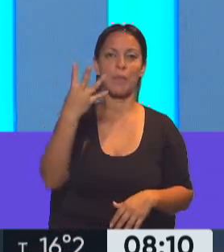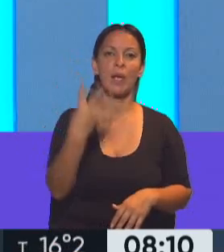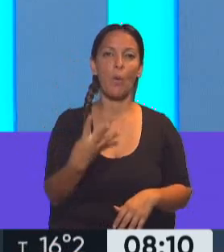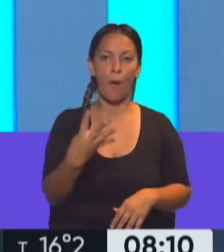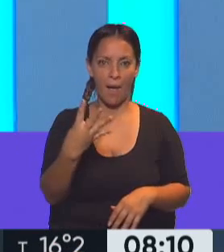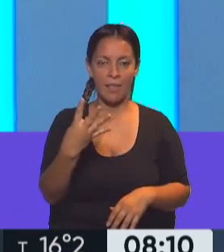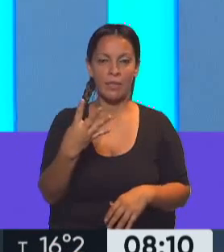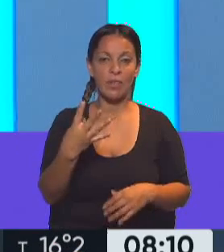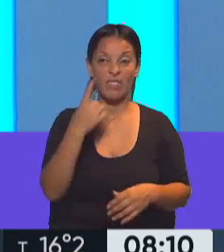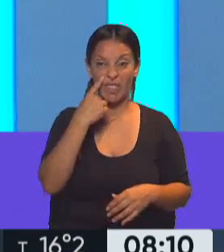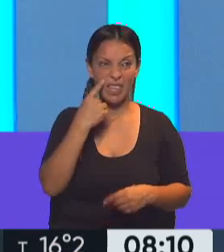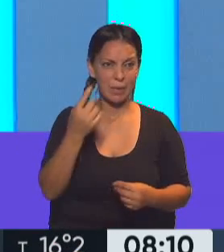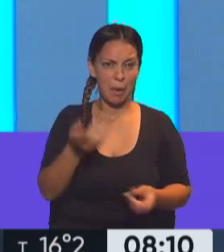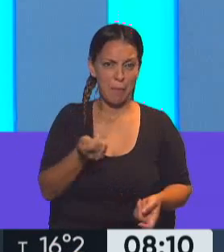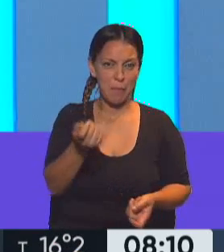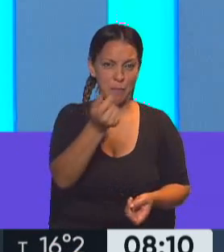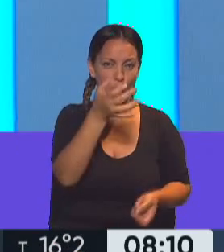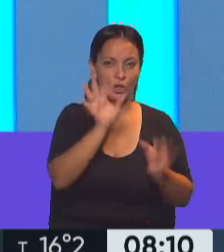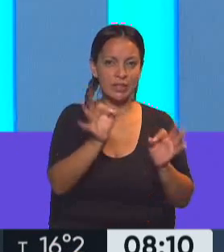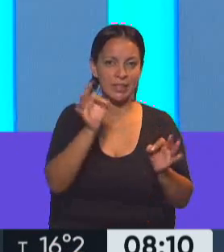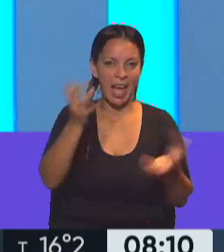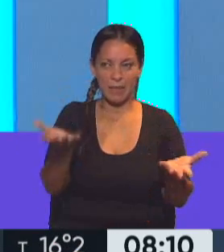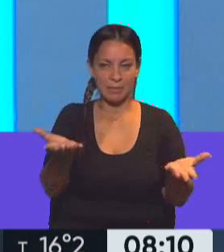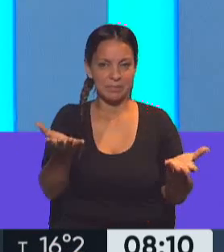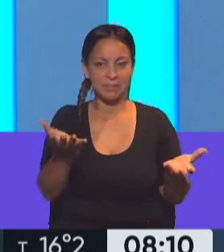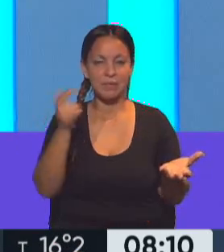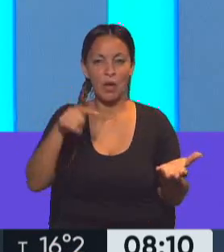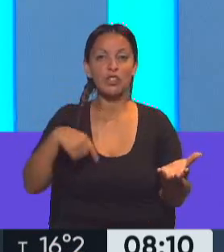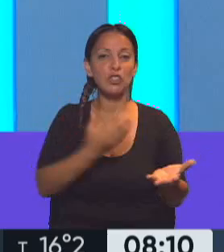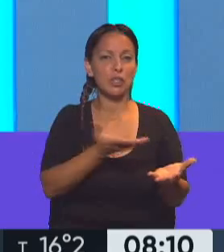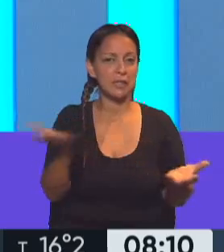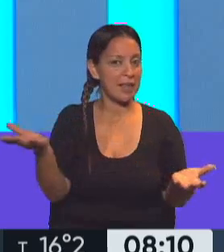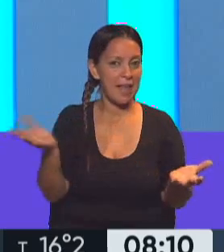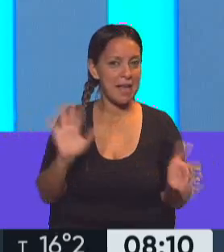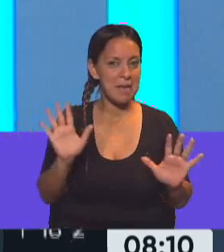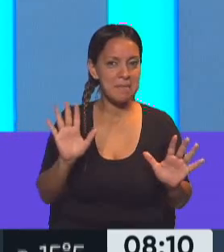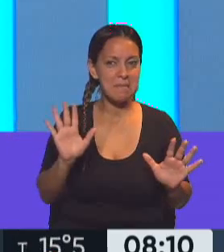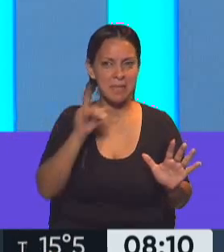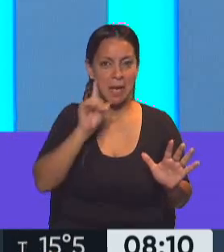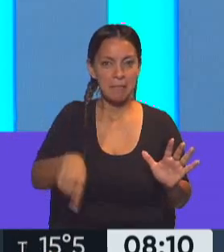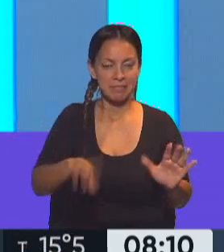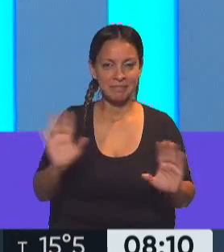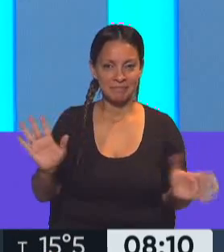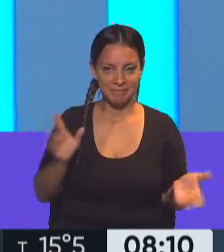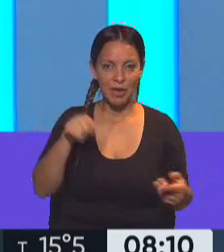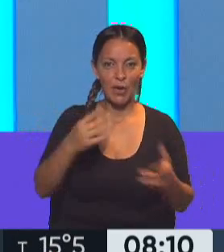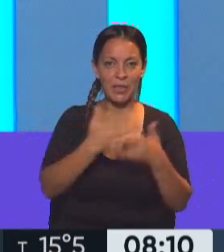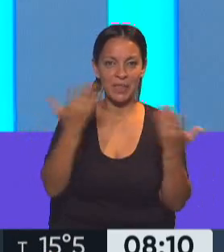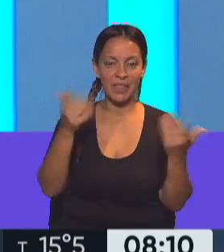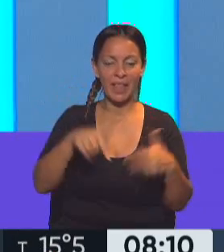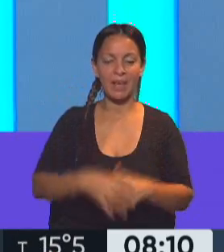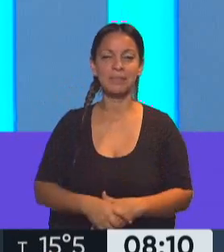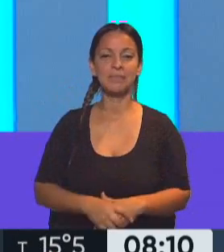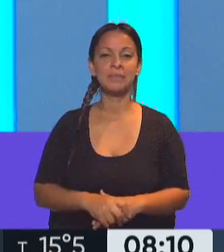poco reconocimiento que hay en los estamentos, digo, como sociedad, hay un desconocimiento generalizado respecto a este